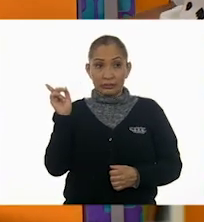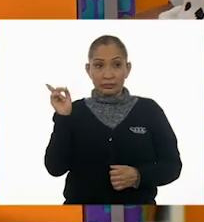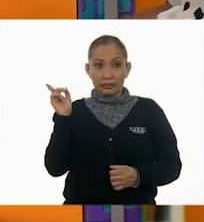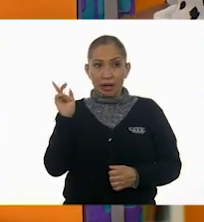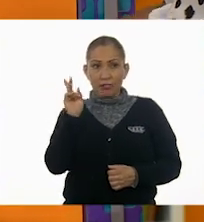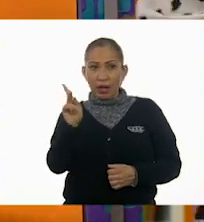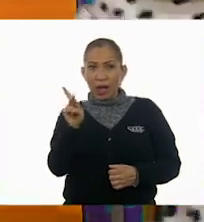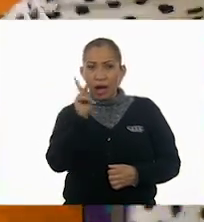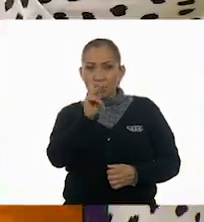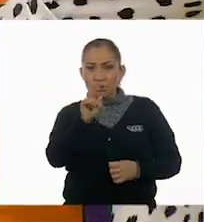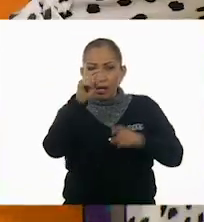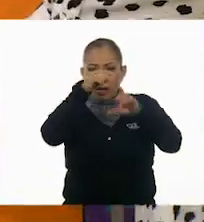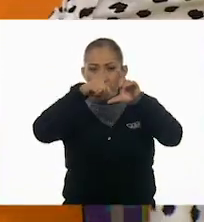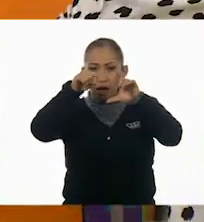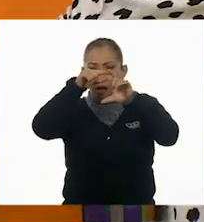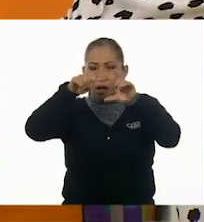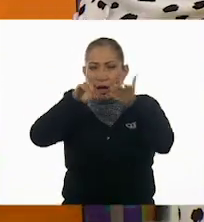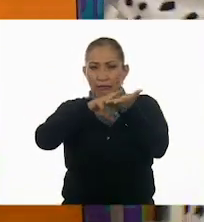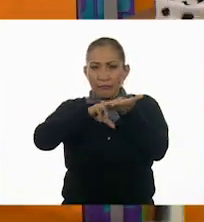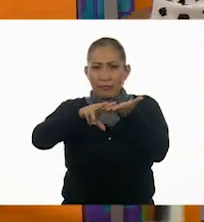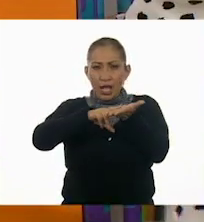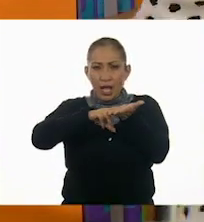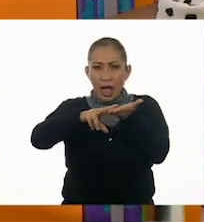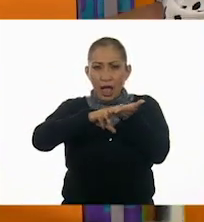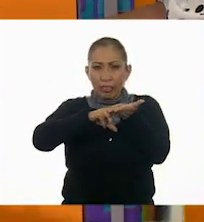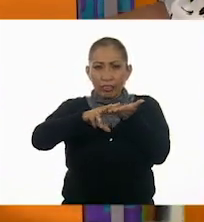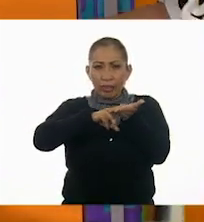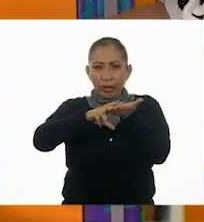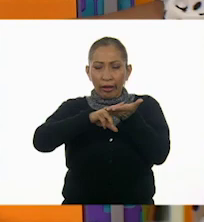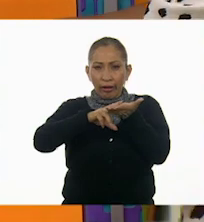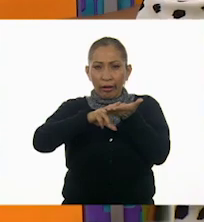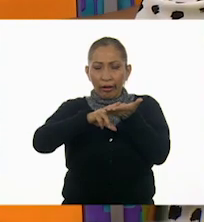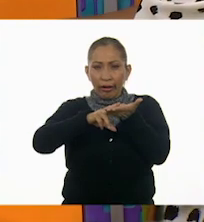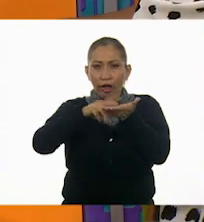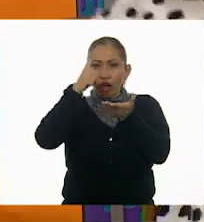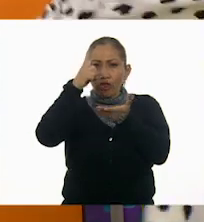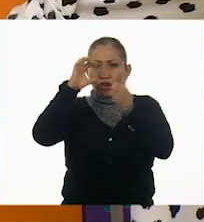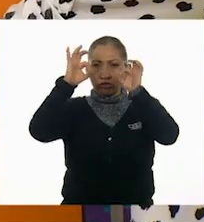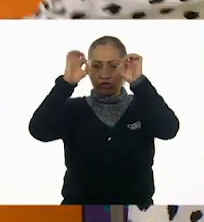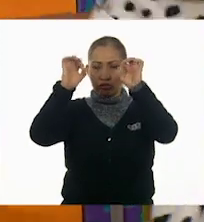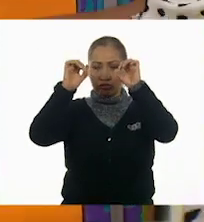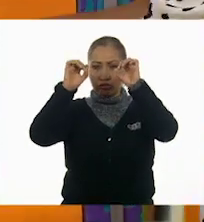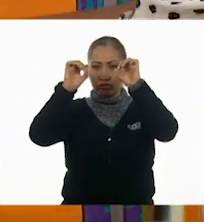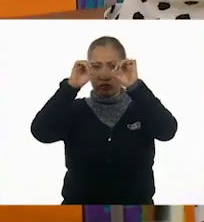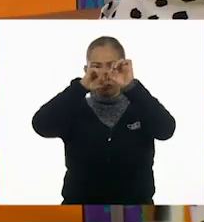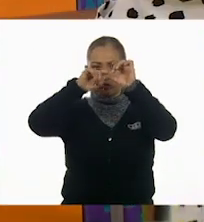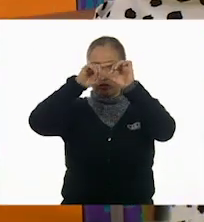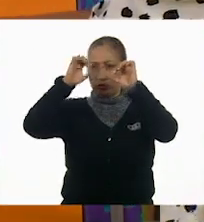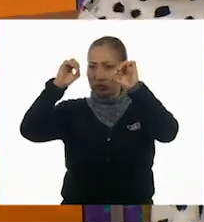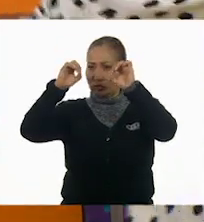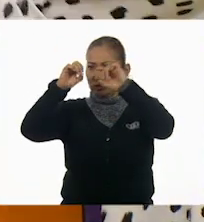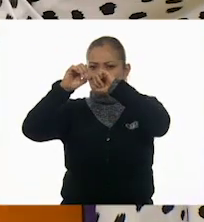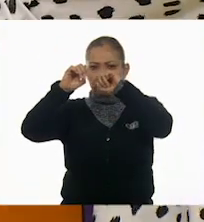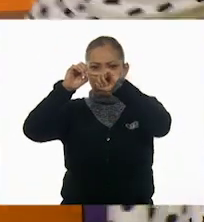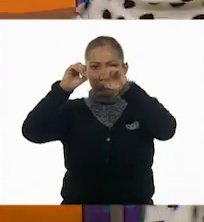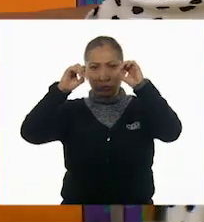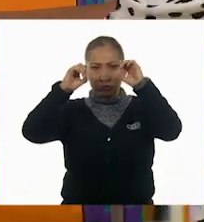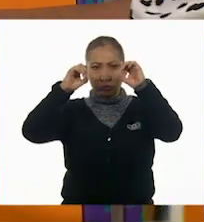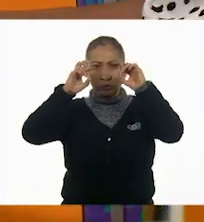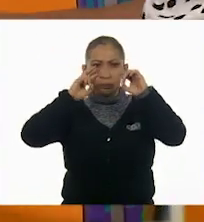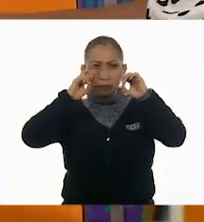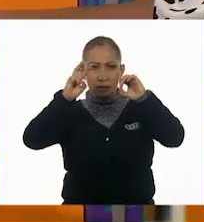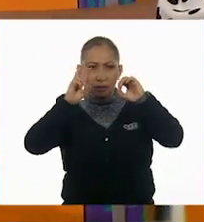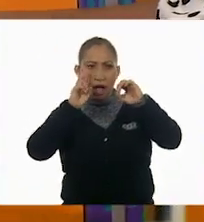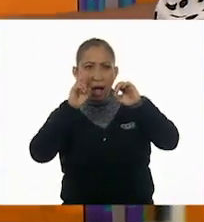patrón parecido. Ah, sí. Es verde y tiene dos círculos. Sí. Y aquí también hay un objeto que